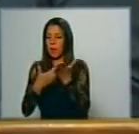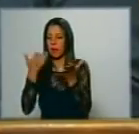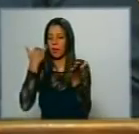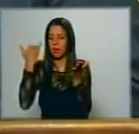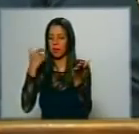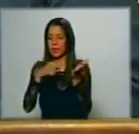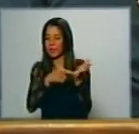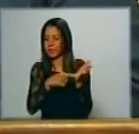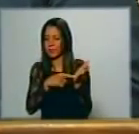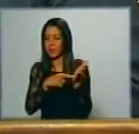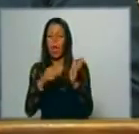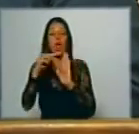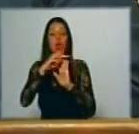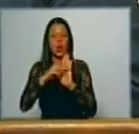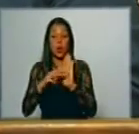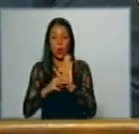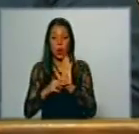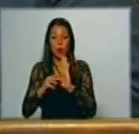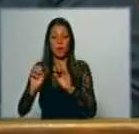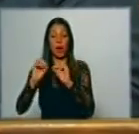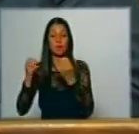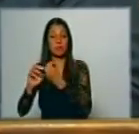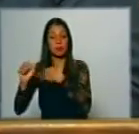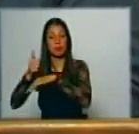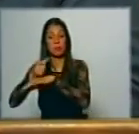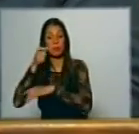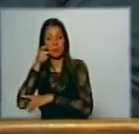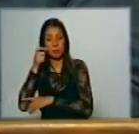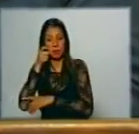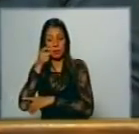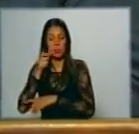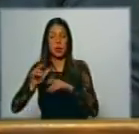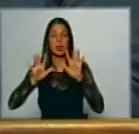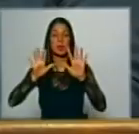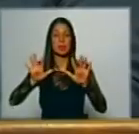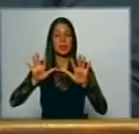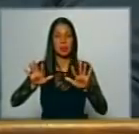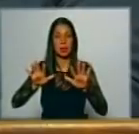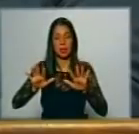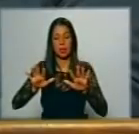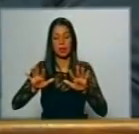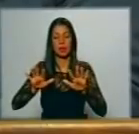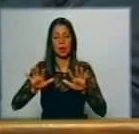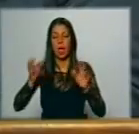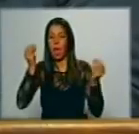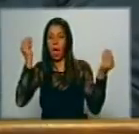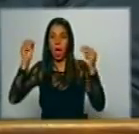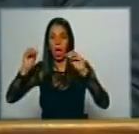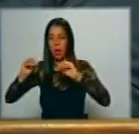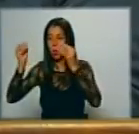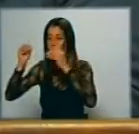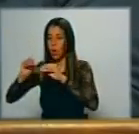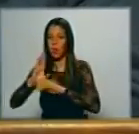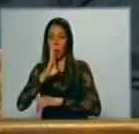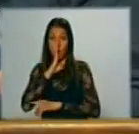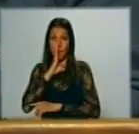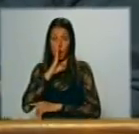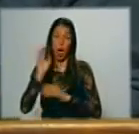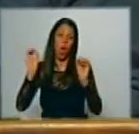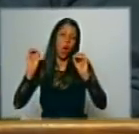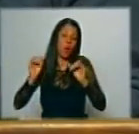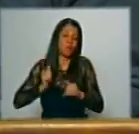del reglamento interno de la superintendencia. 10. Celebrar convenios con bancos e